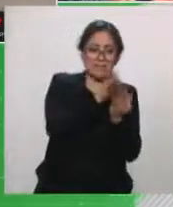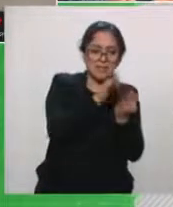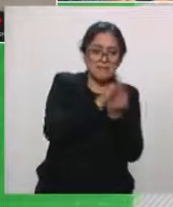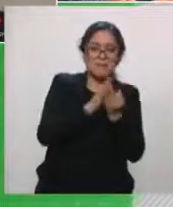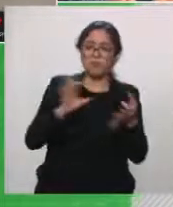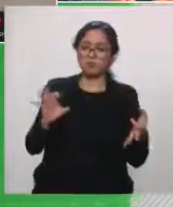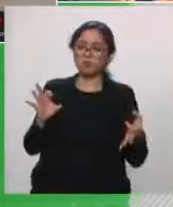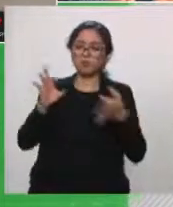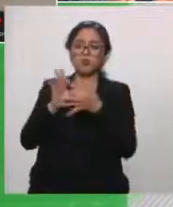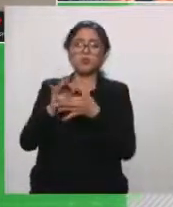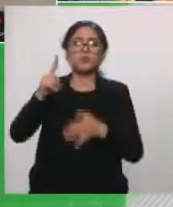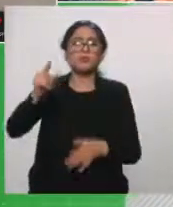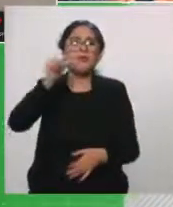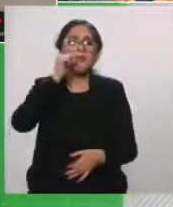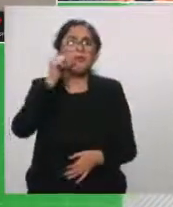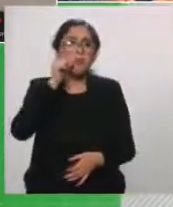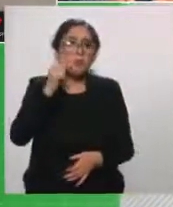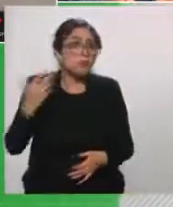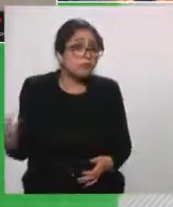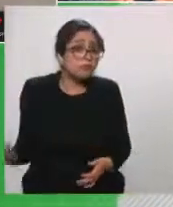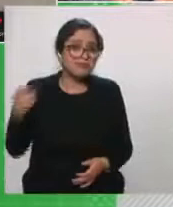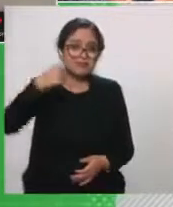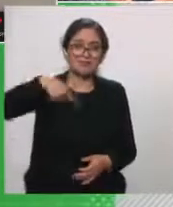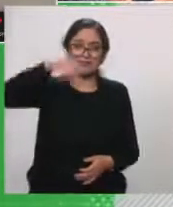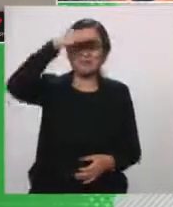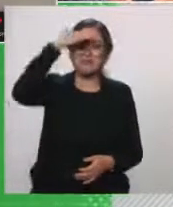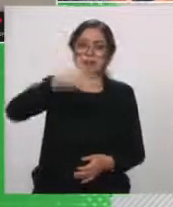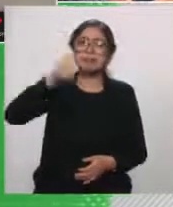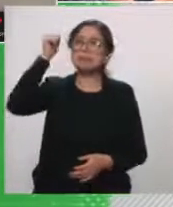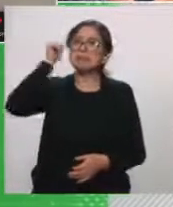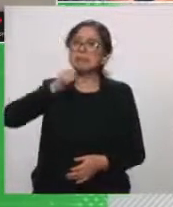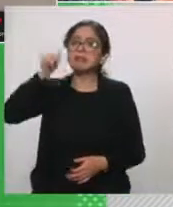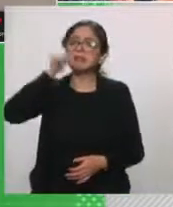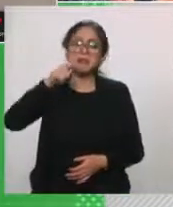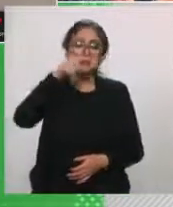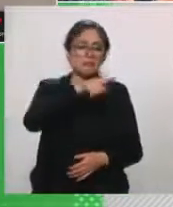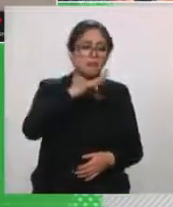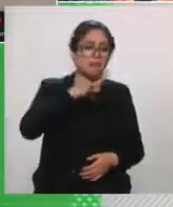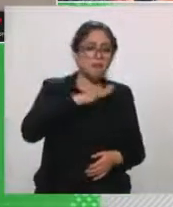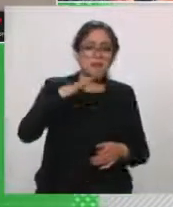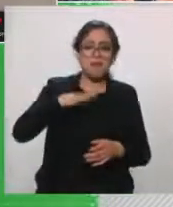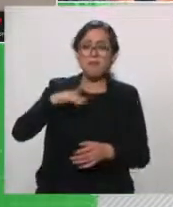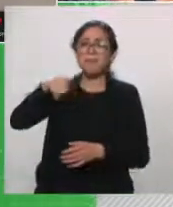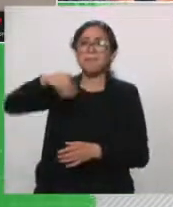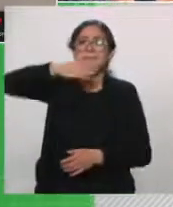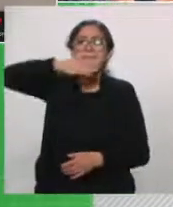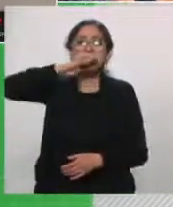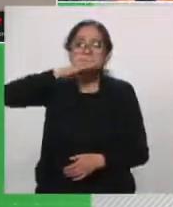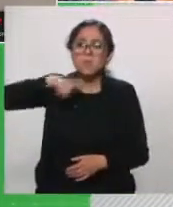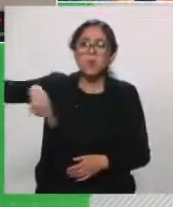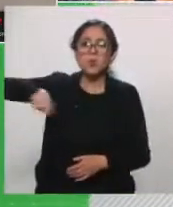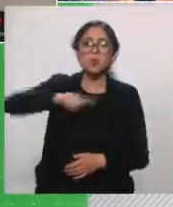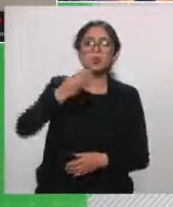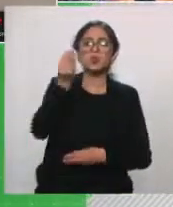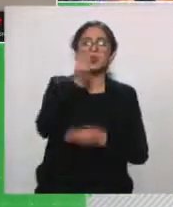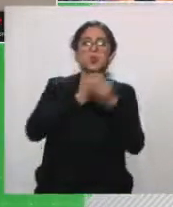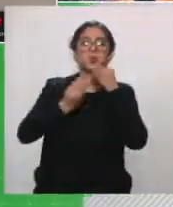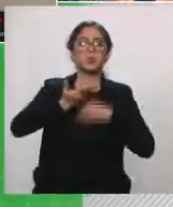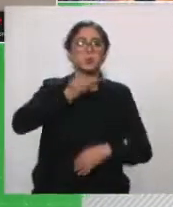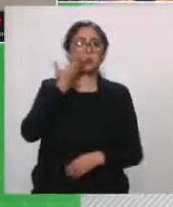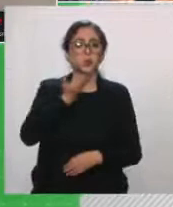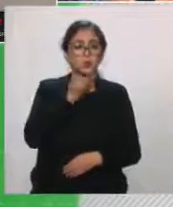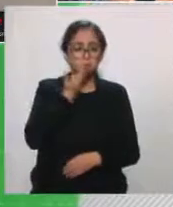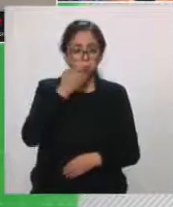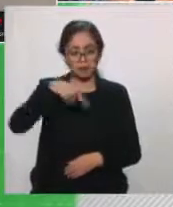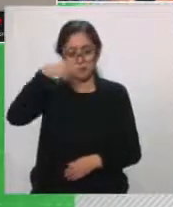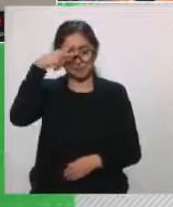efecto, el maíz es omnipresente en la cultura mexicana. Y algo que se sabe es que desde